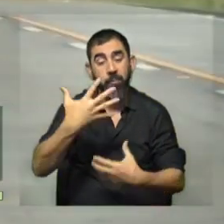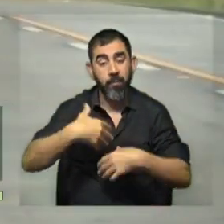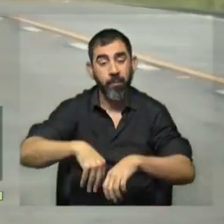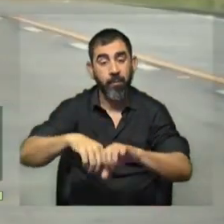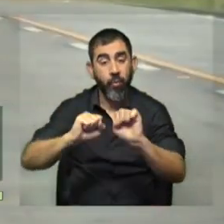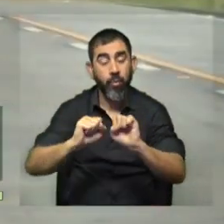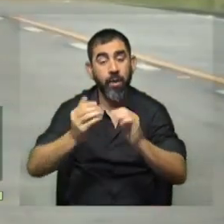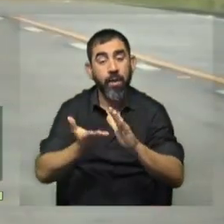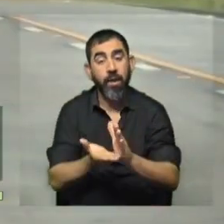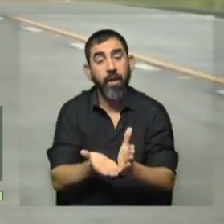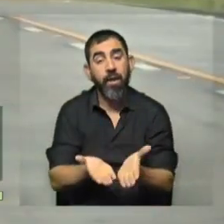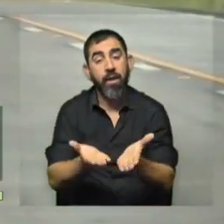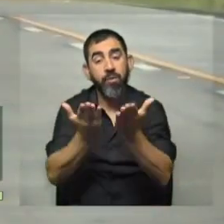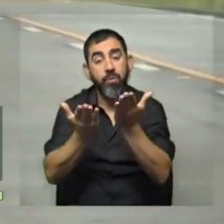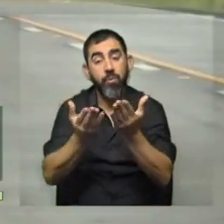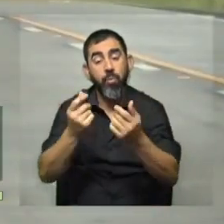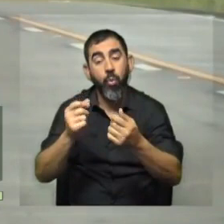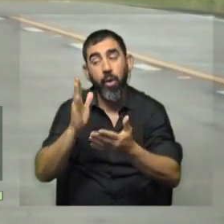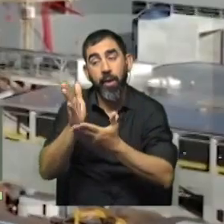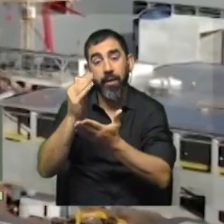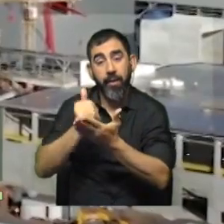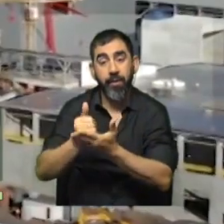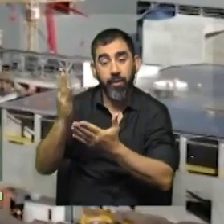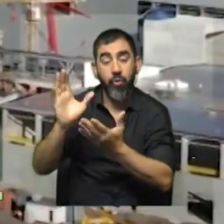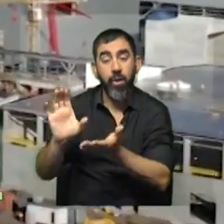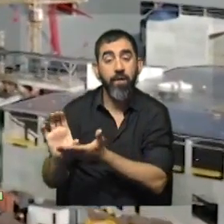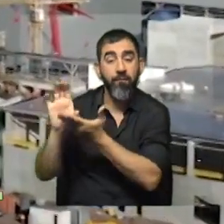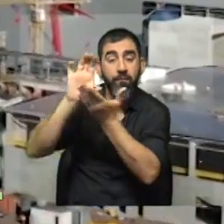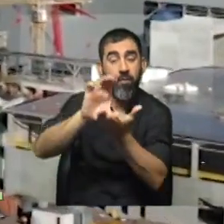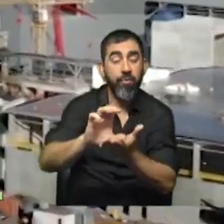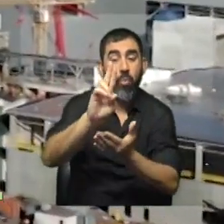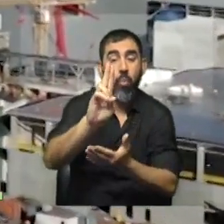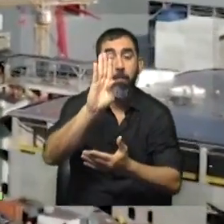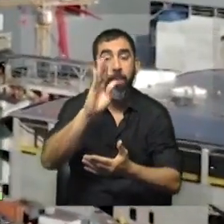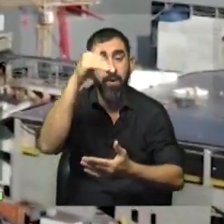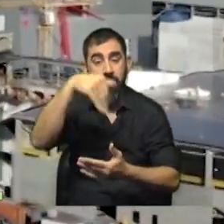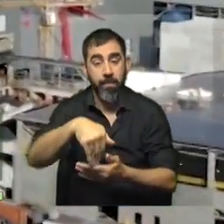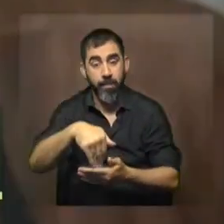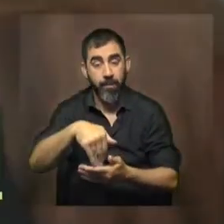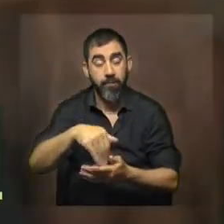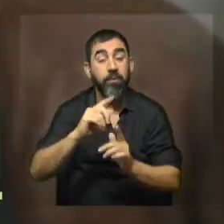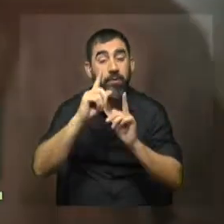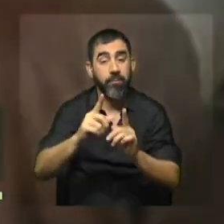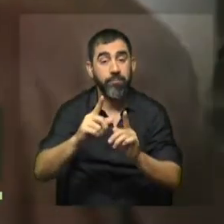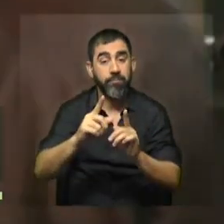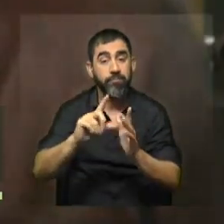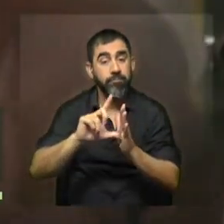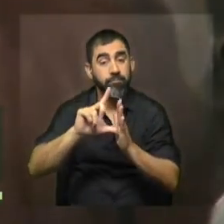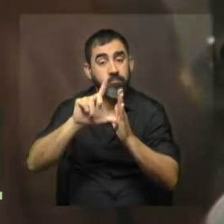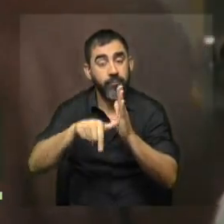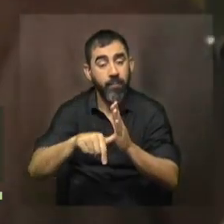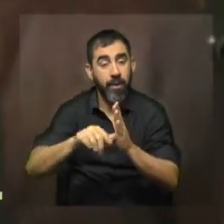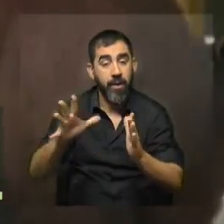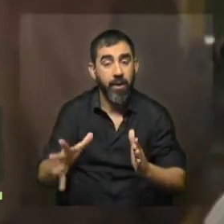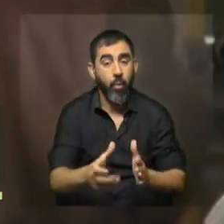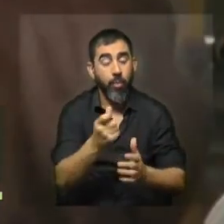el crecimiento ligado al mercado externo y la inversión en la segunda planta de UPM. Además, advierte un rezago en la recuperación